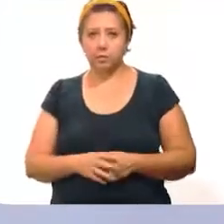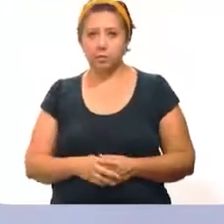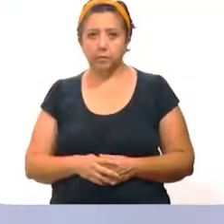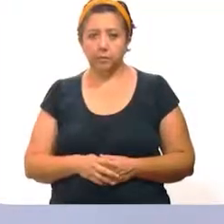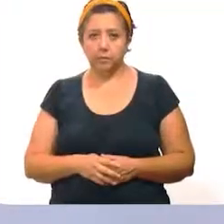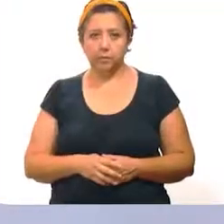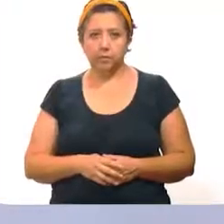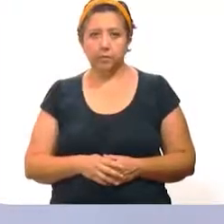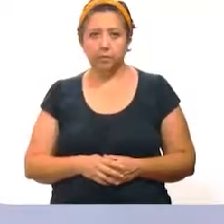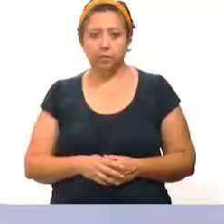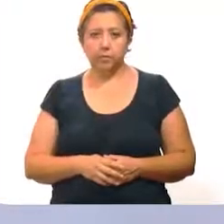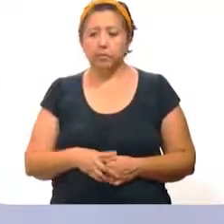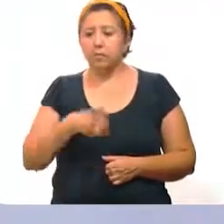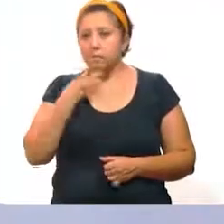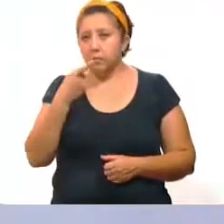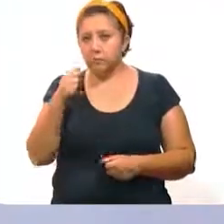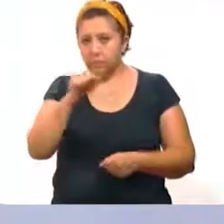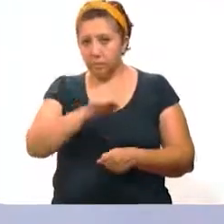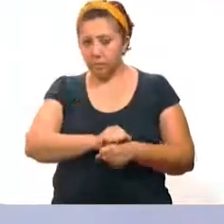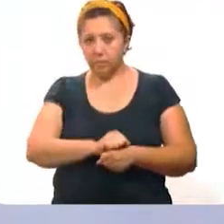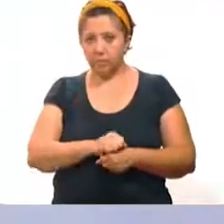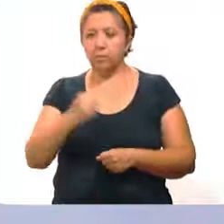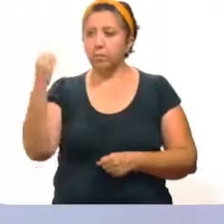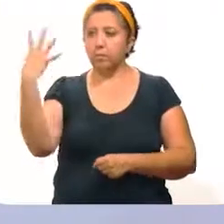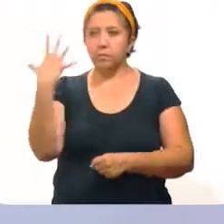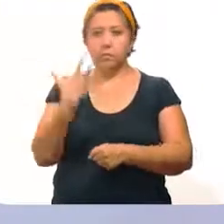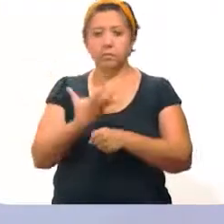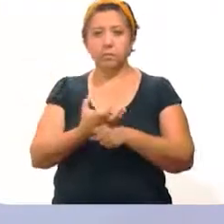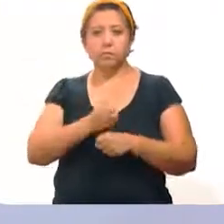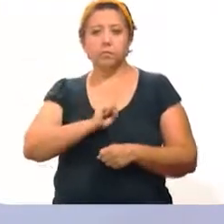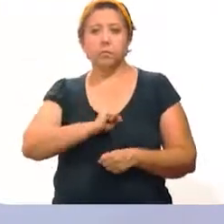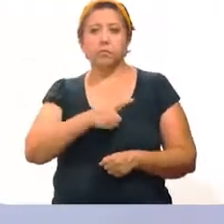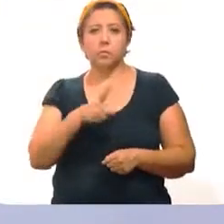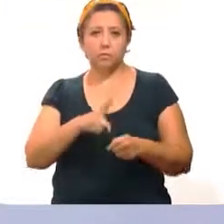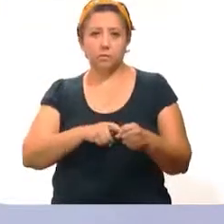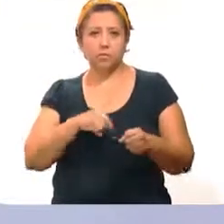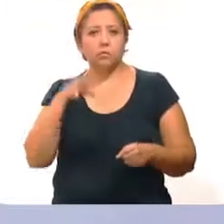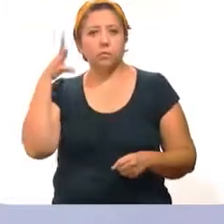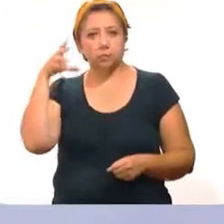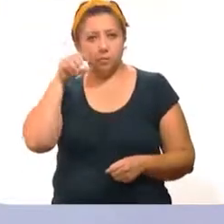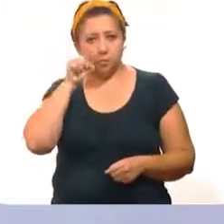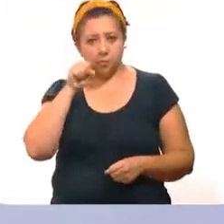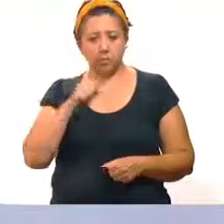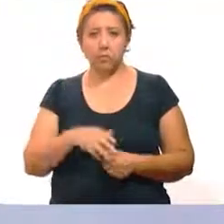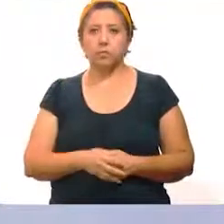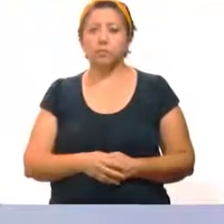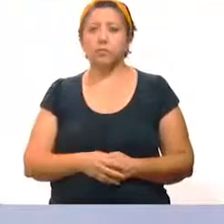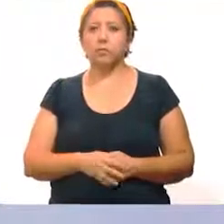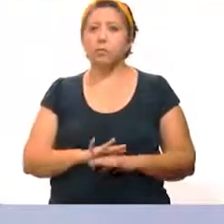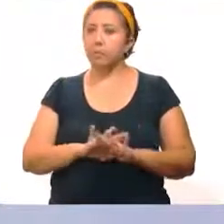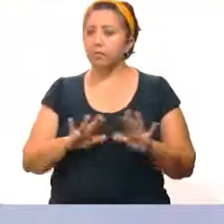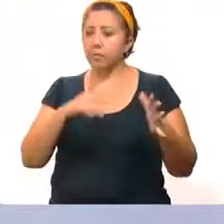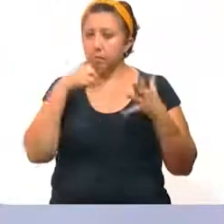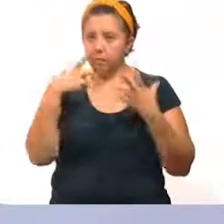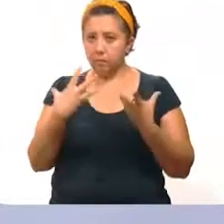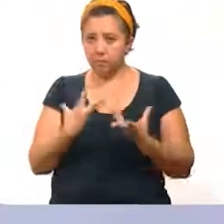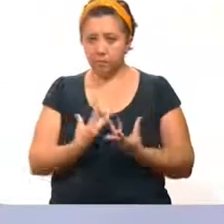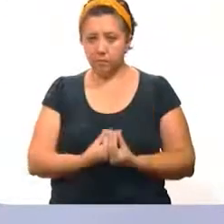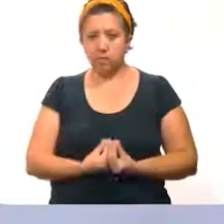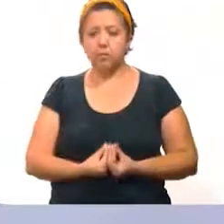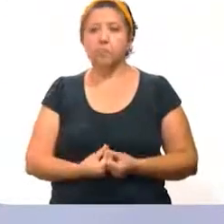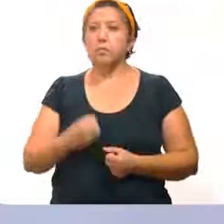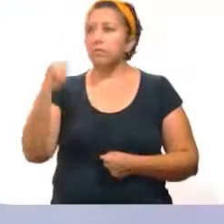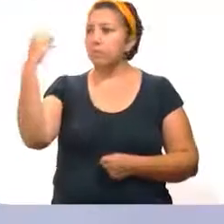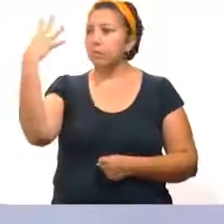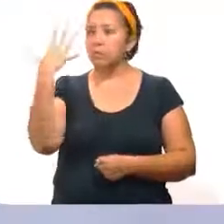años. Los indicadores semanales de nuestro semáforo estatal de salud marcan color naranja. Como hemos informado,